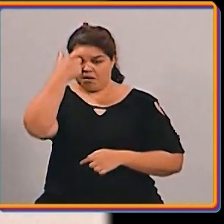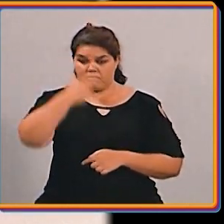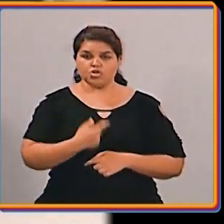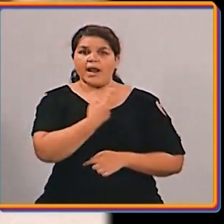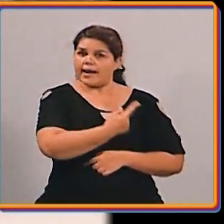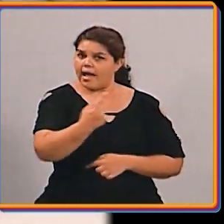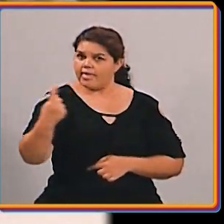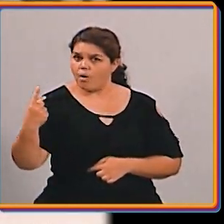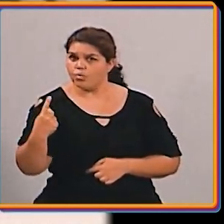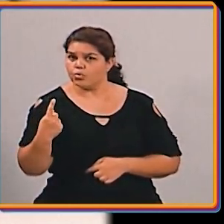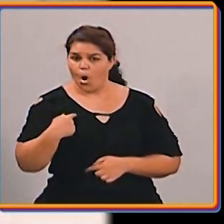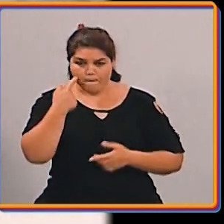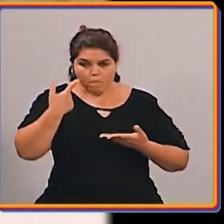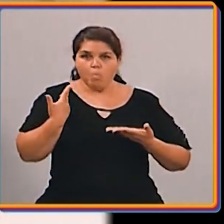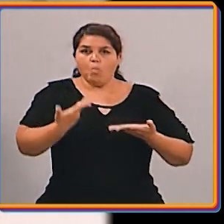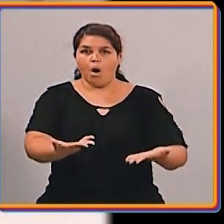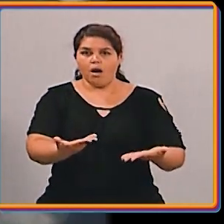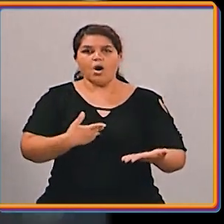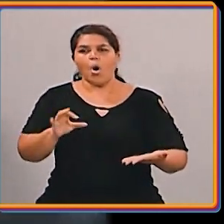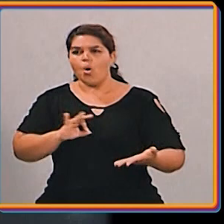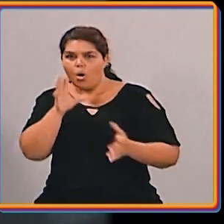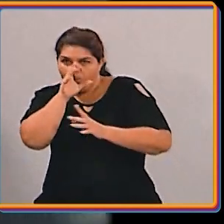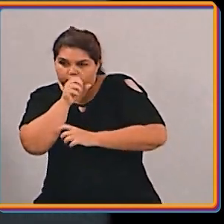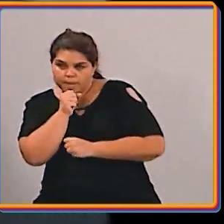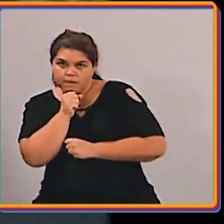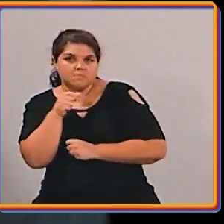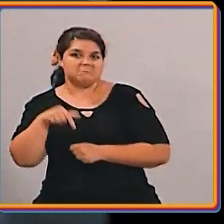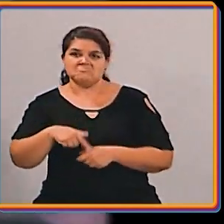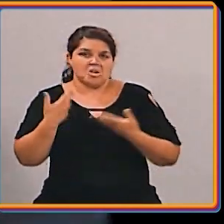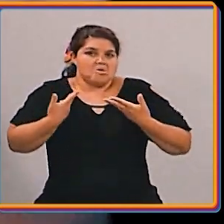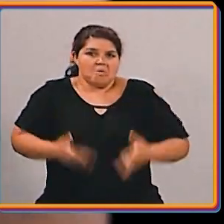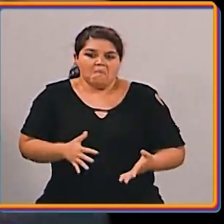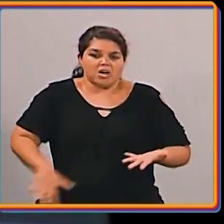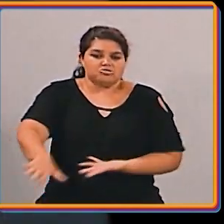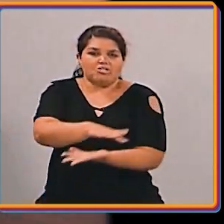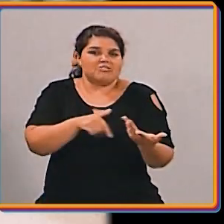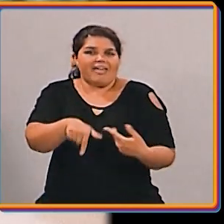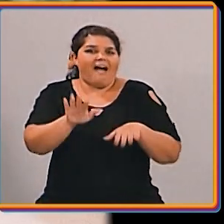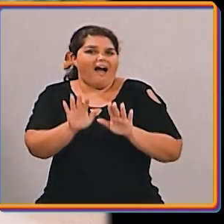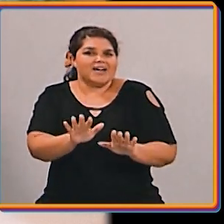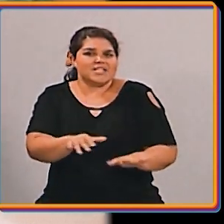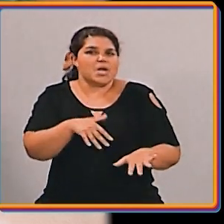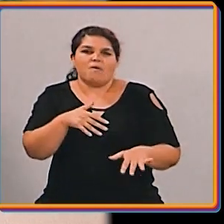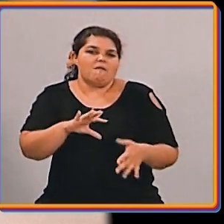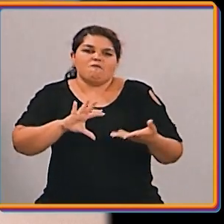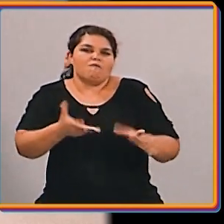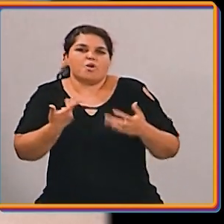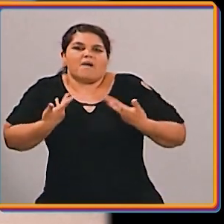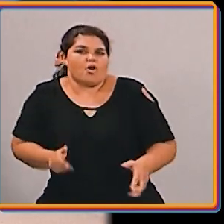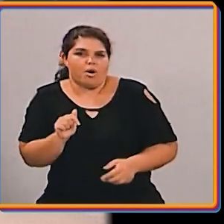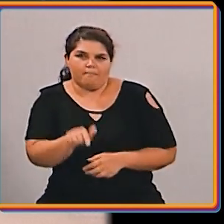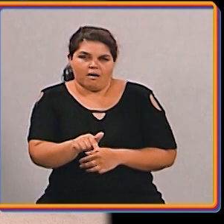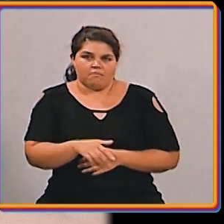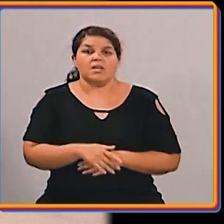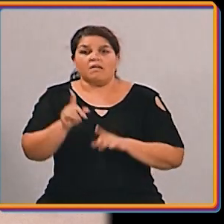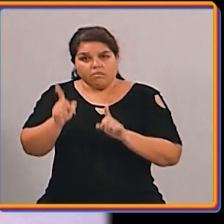Mostrarnos tal cual somos u ocultar nuestras verdaderas intenciones son prácticas muy comunes en la sociedad y también en algunas partidas de juegos de